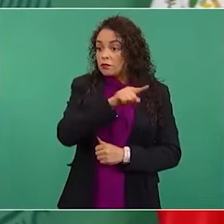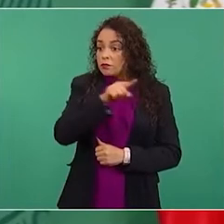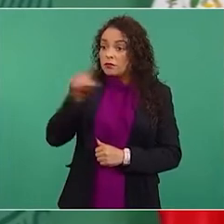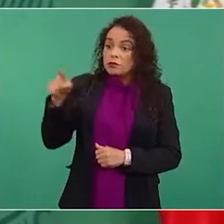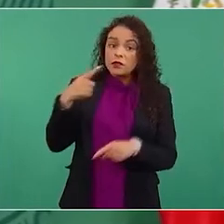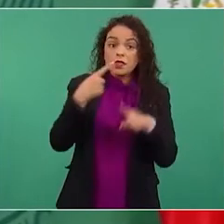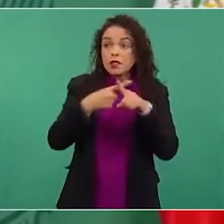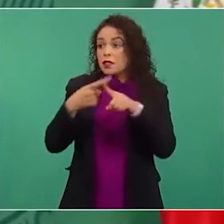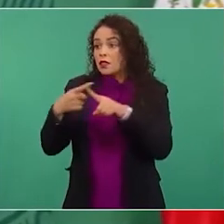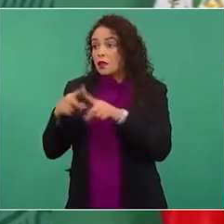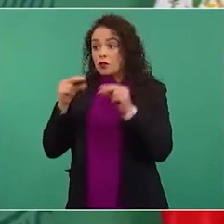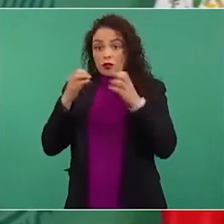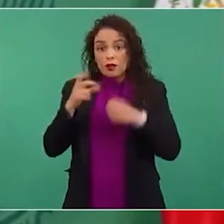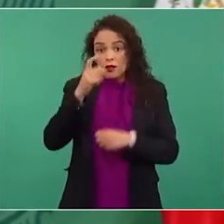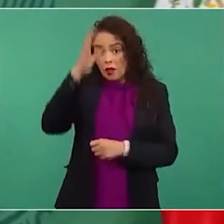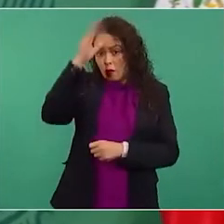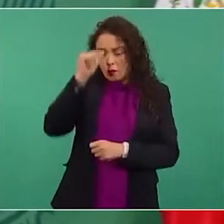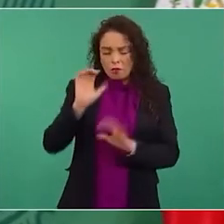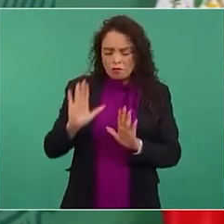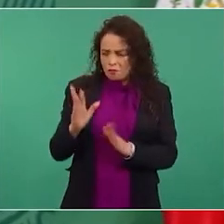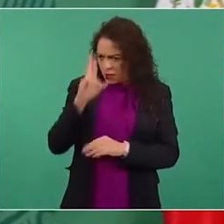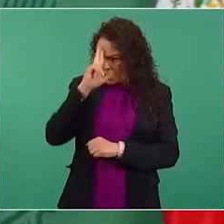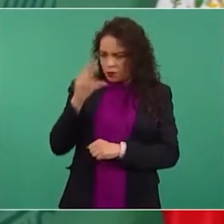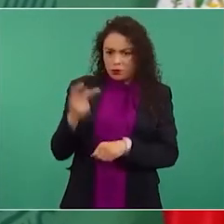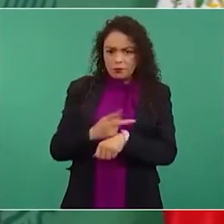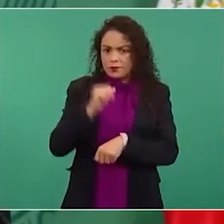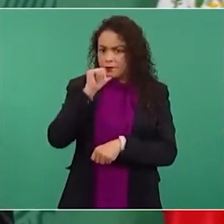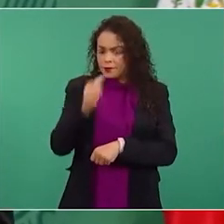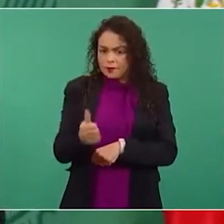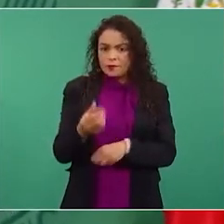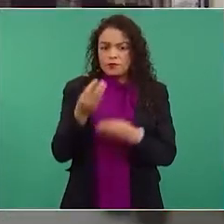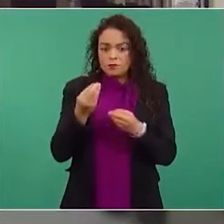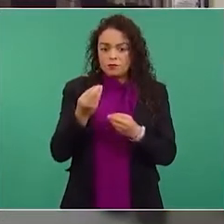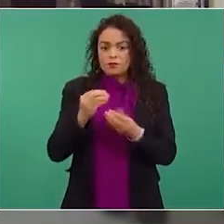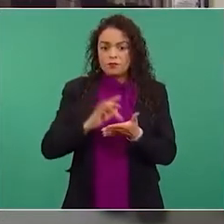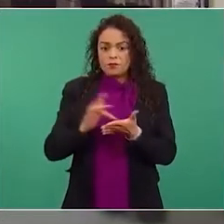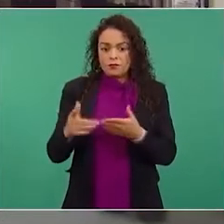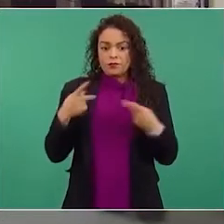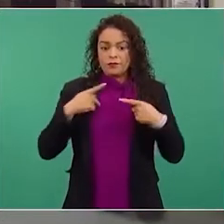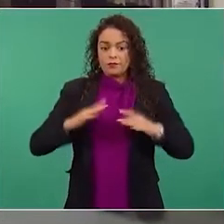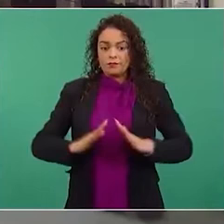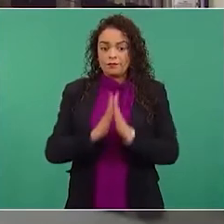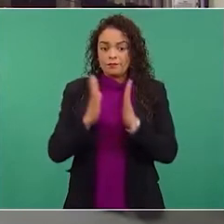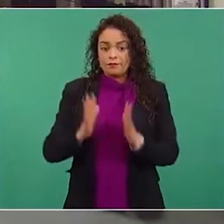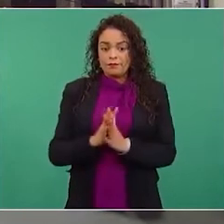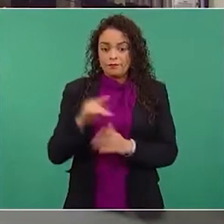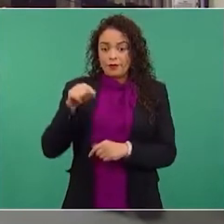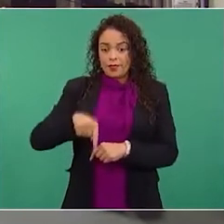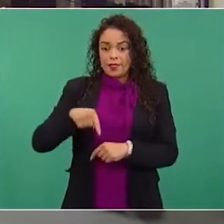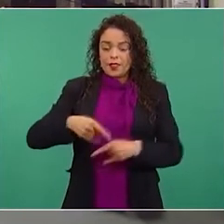los que participaron, que estuvieron aquí en el Zócalo. Miren, esto